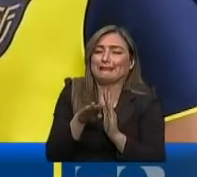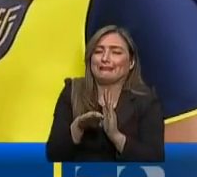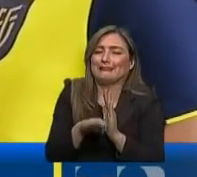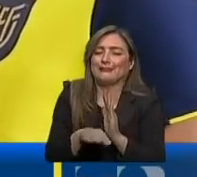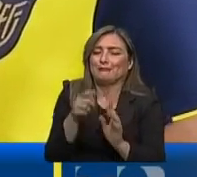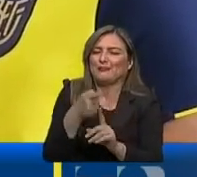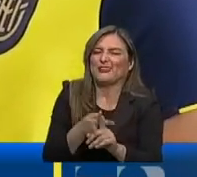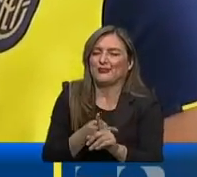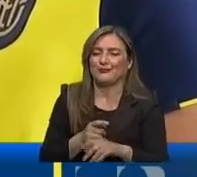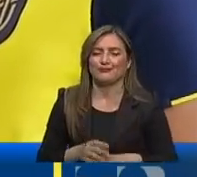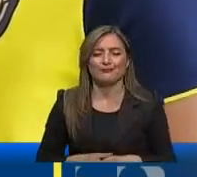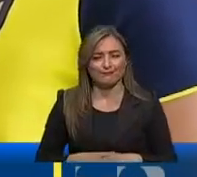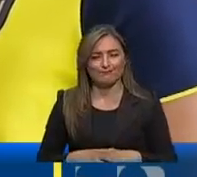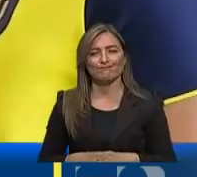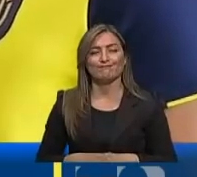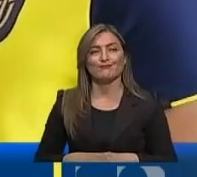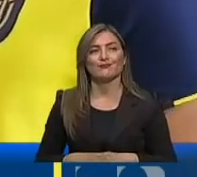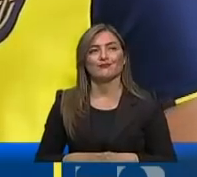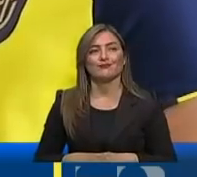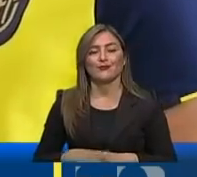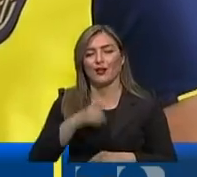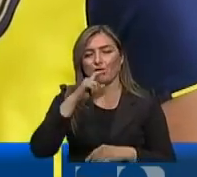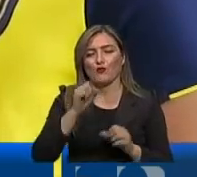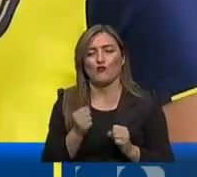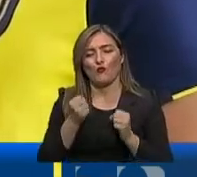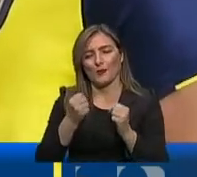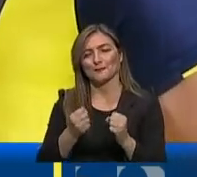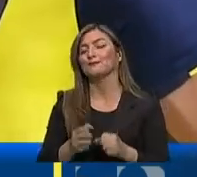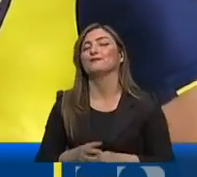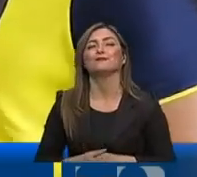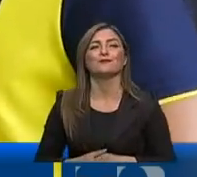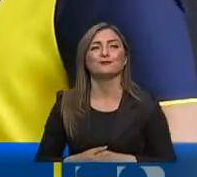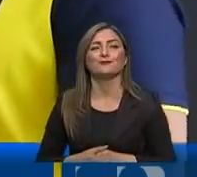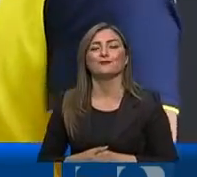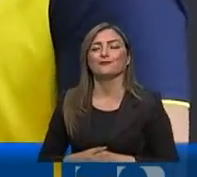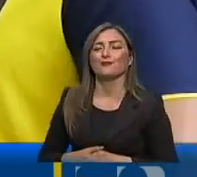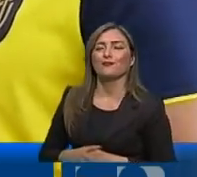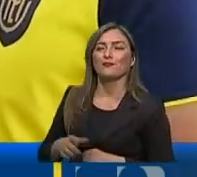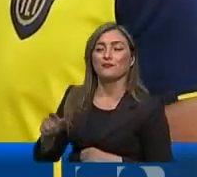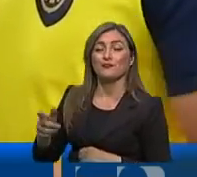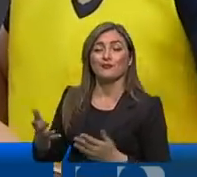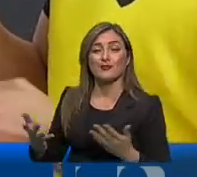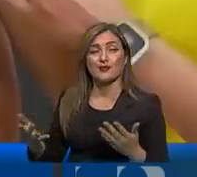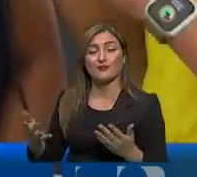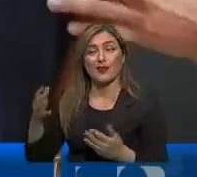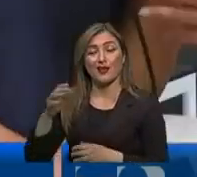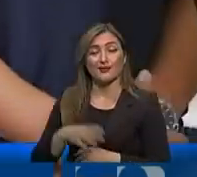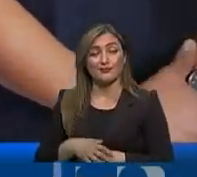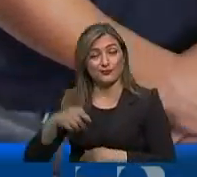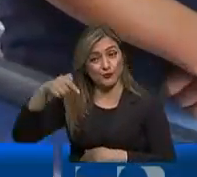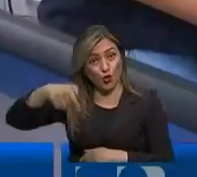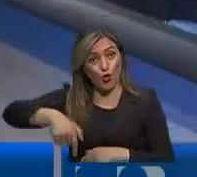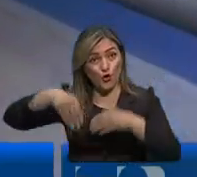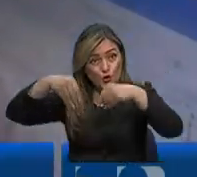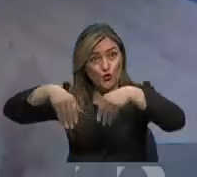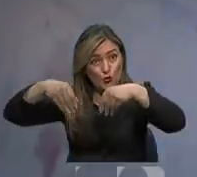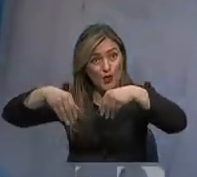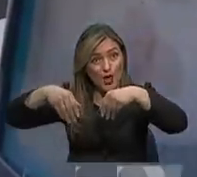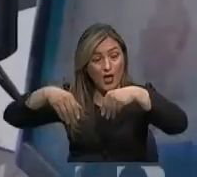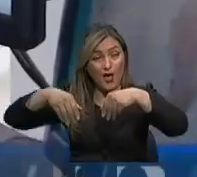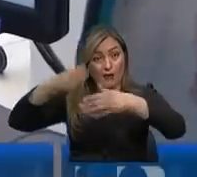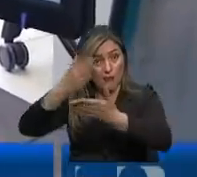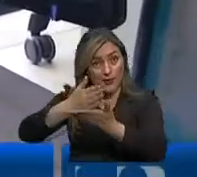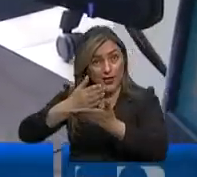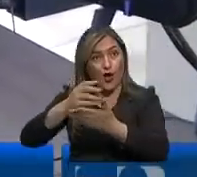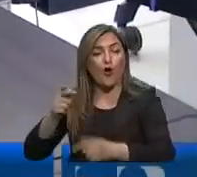asimismo el contenido de humedad se va a incrementar y la sensación de frío podría estar presente. Por último, la tregua de las lluvias es solo hoy, ¿qué esperar de los